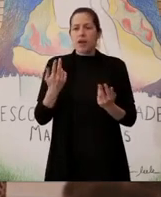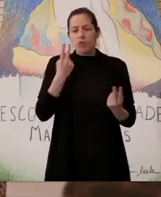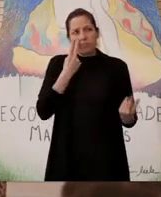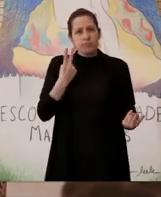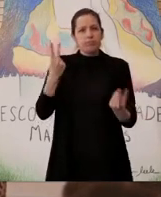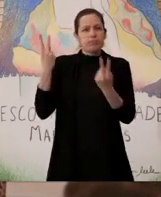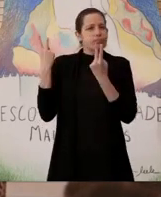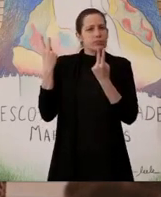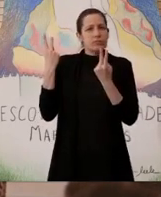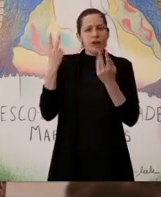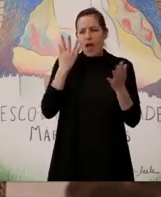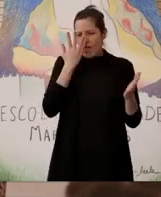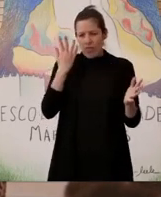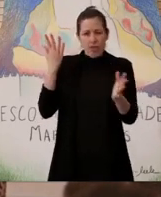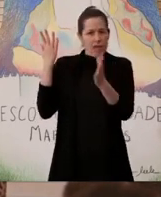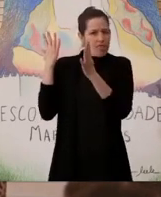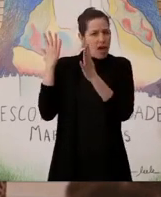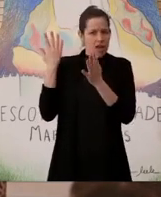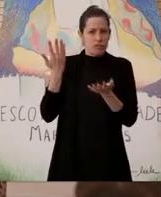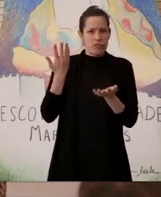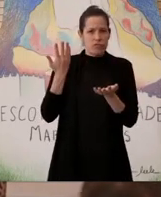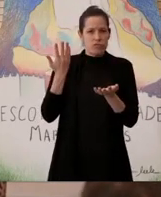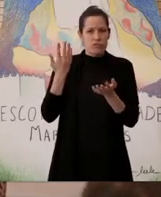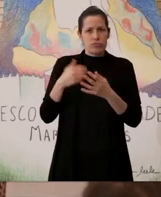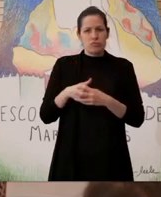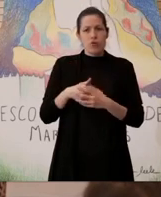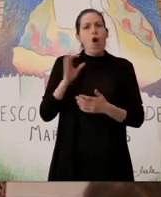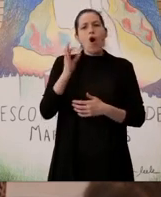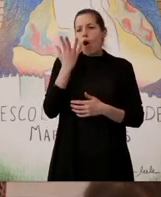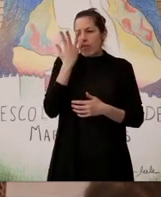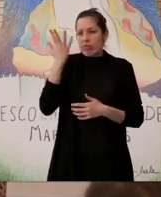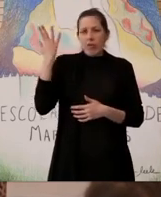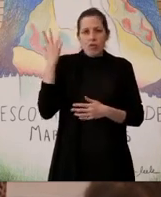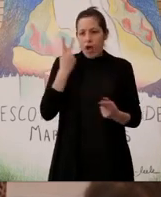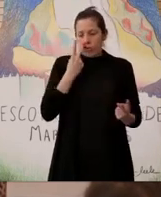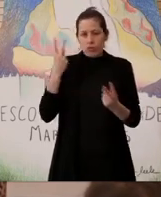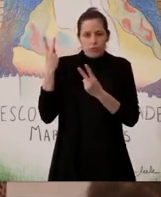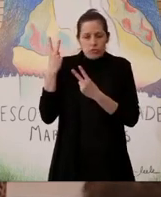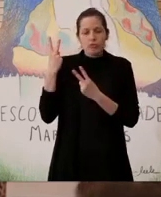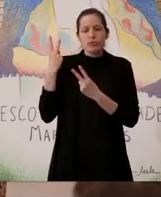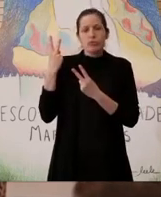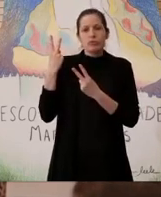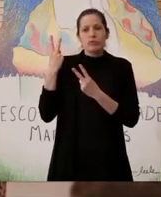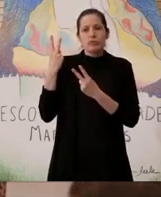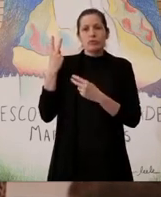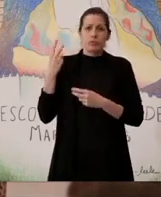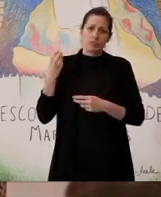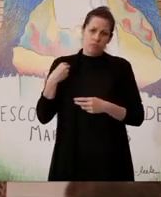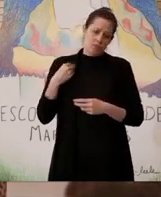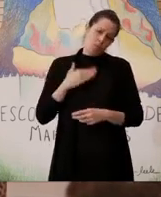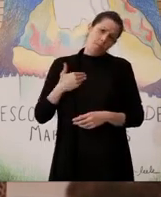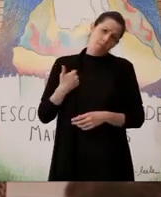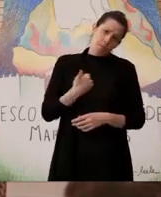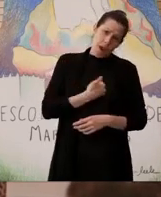década las grandes movilizaciones son dos últimos cinco años no donde y ahí enlace un poco con oso rol